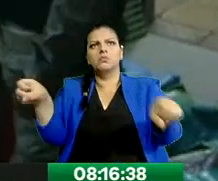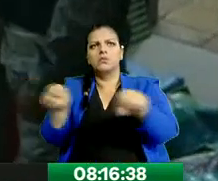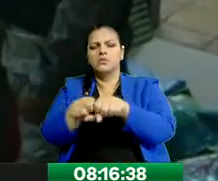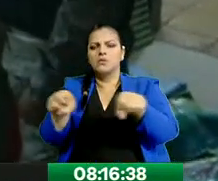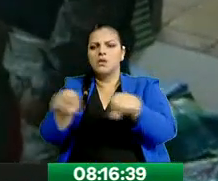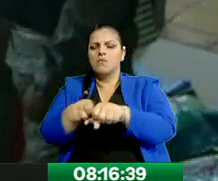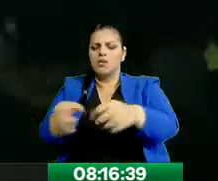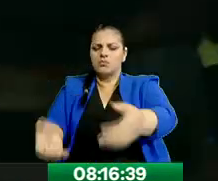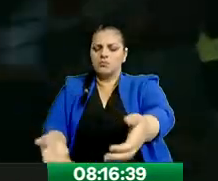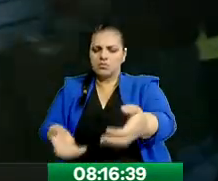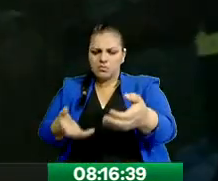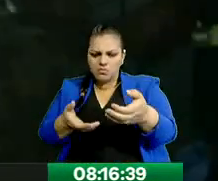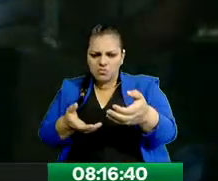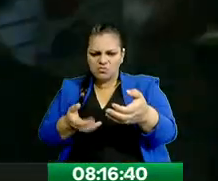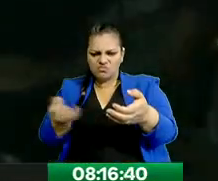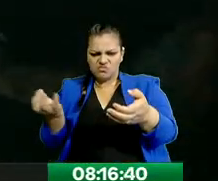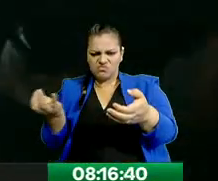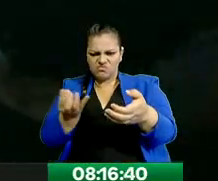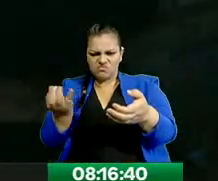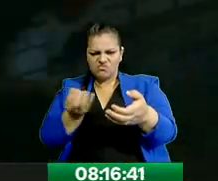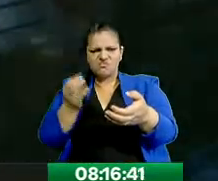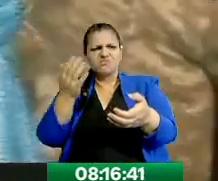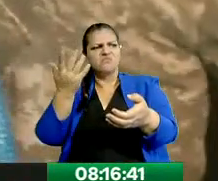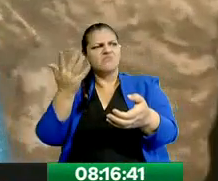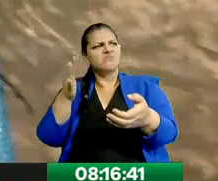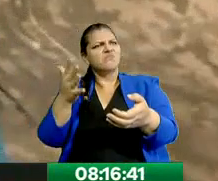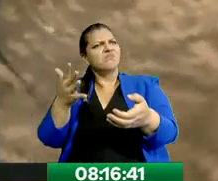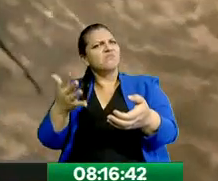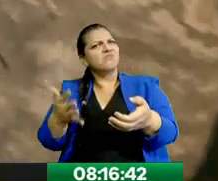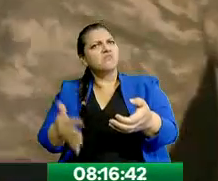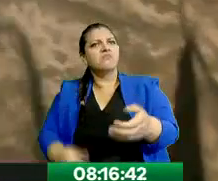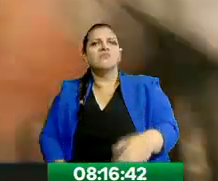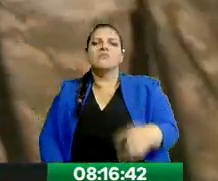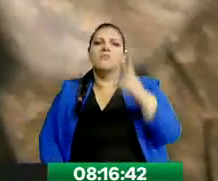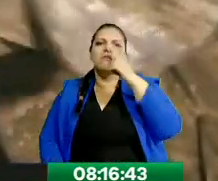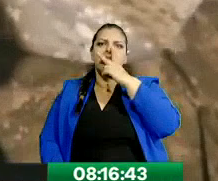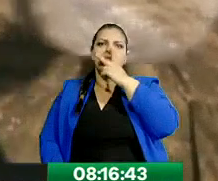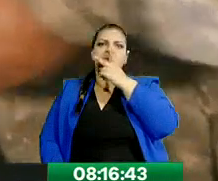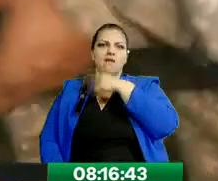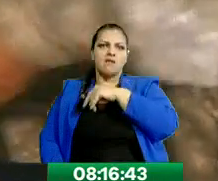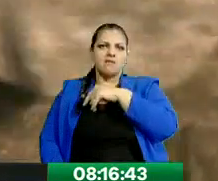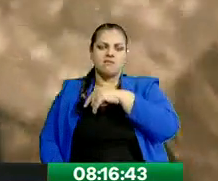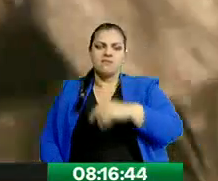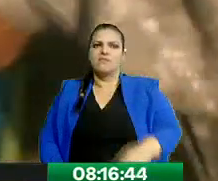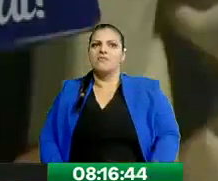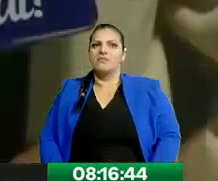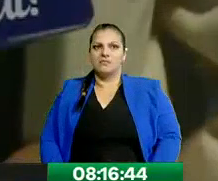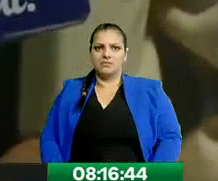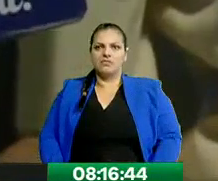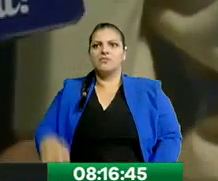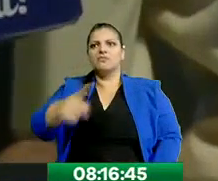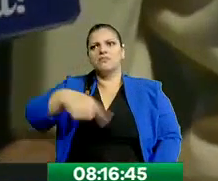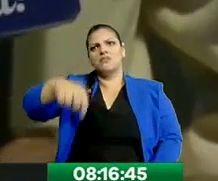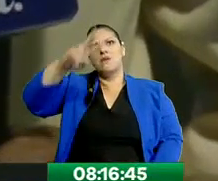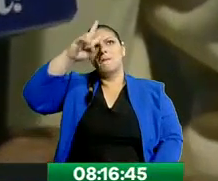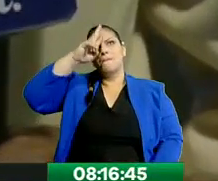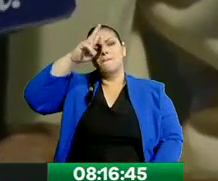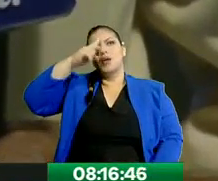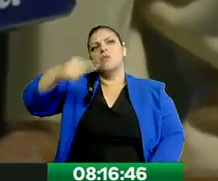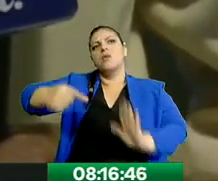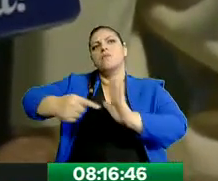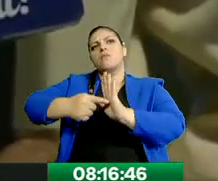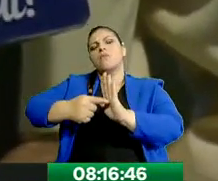Los uniformados allanaron 4 locales, donde permanecía oculta la mercadería ilícita. En la lucha de